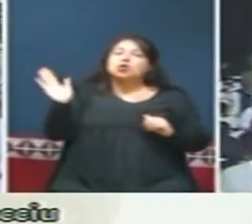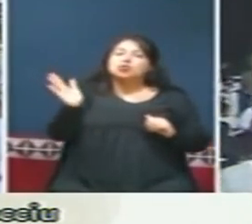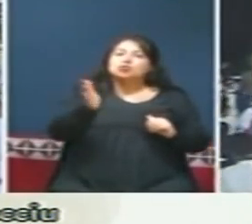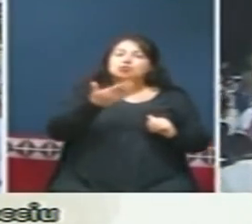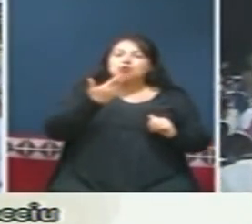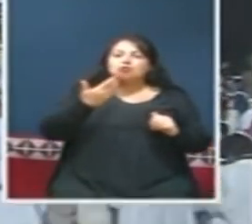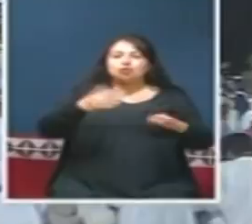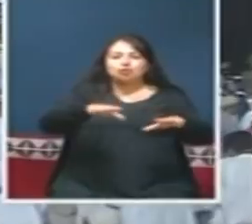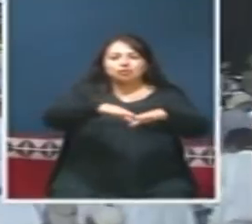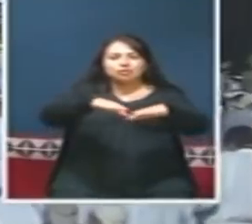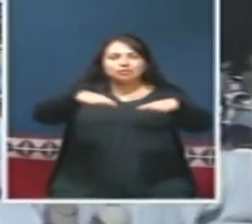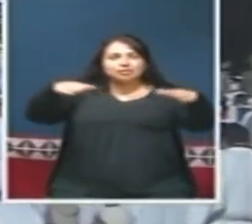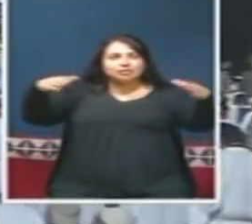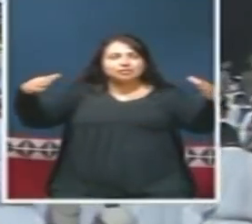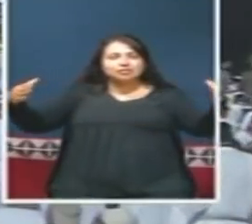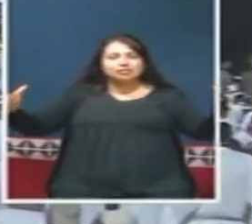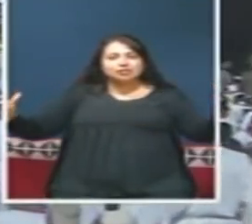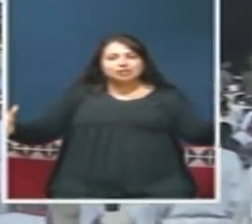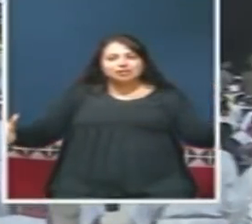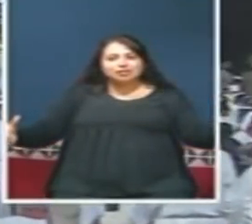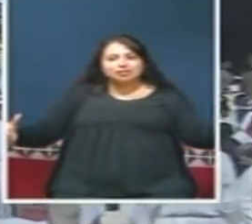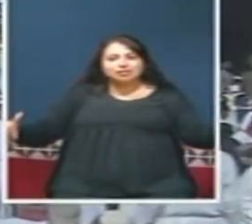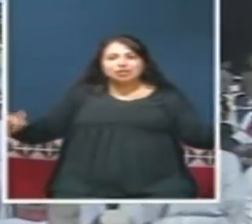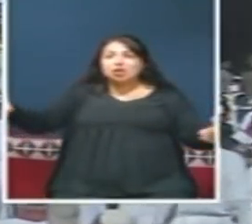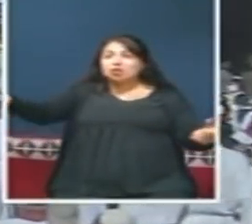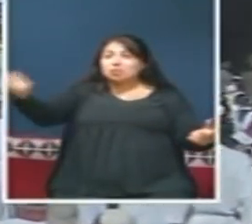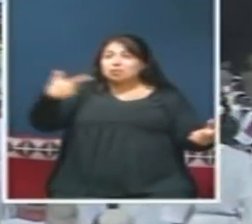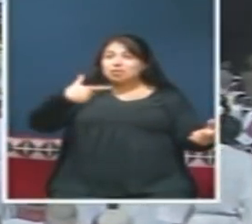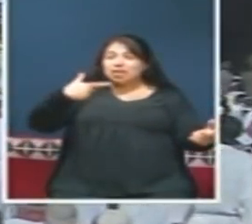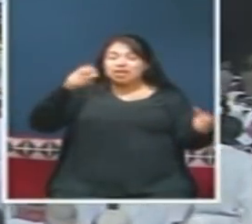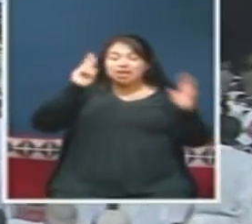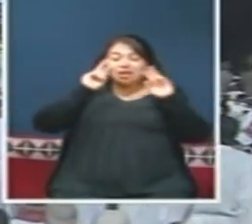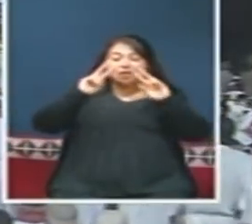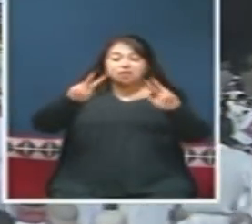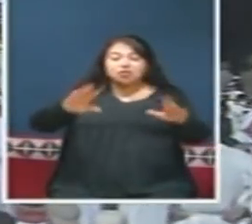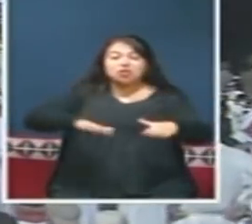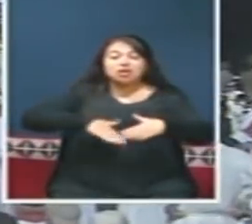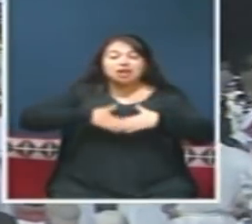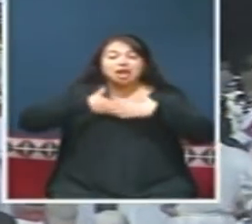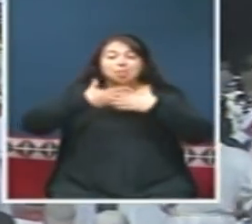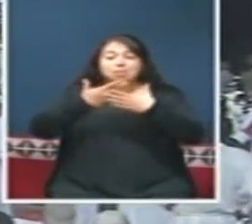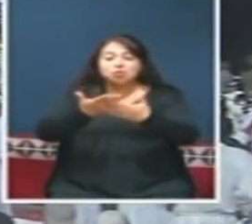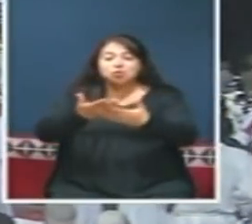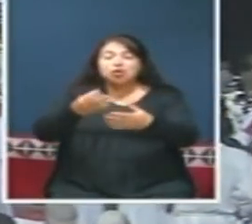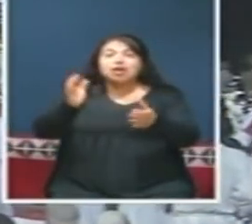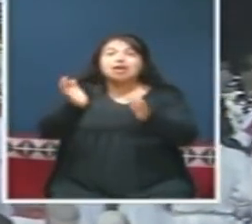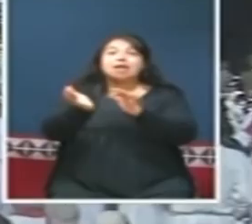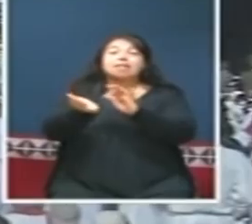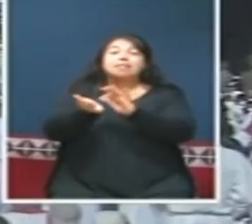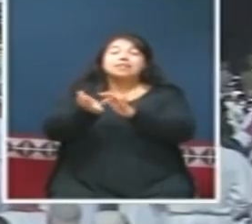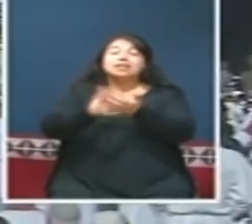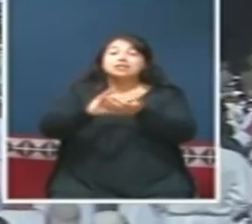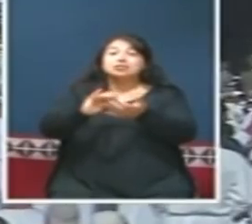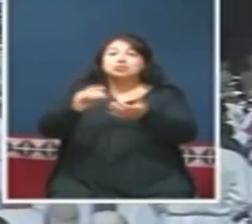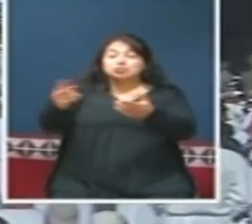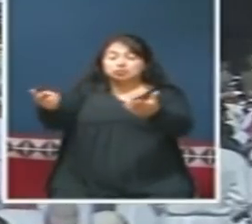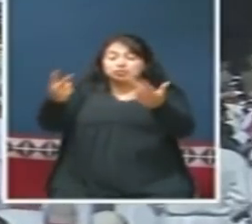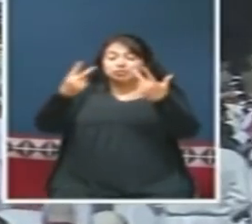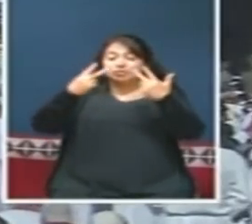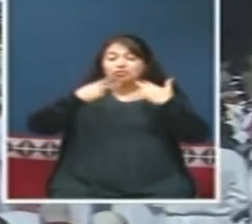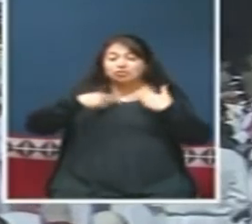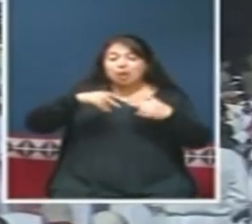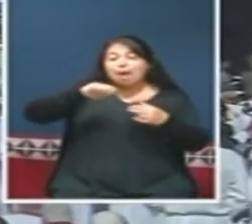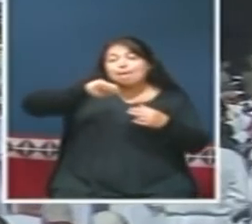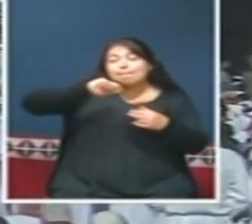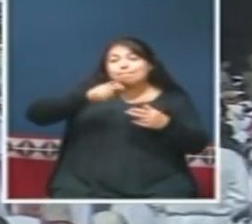mesa que revela el amor de Jesús entregado a nosotros hasta el extremo. Pan de los